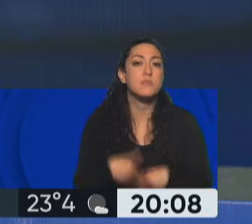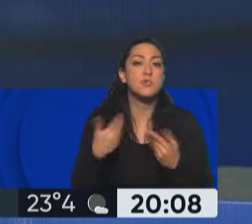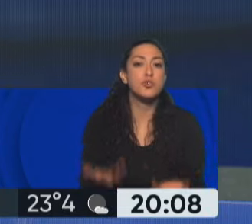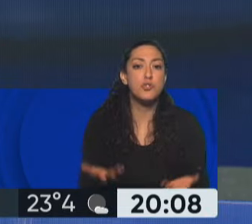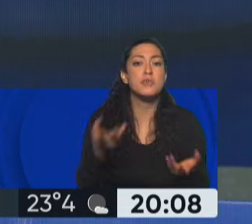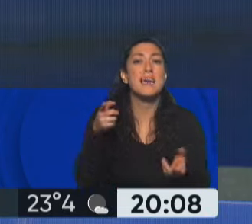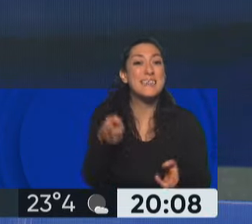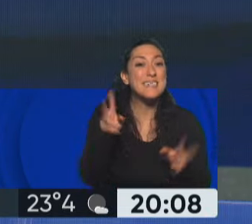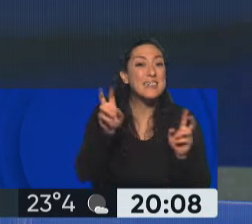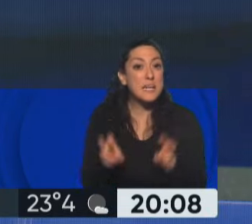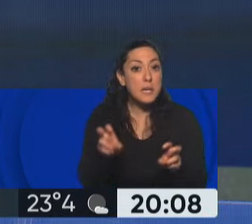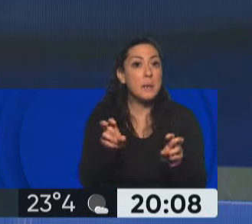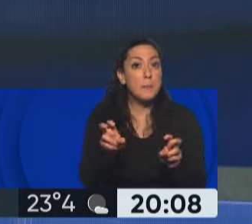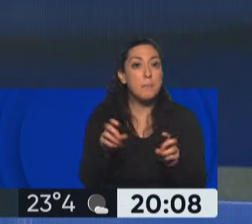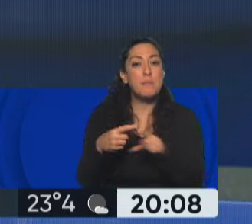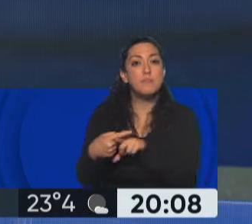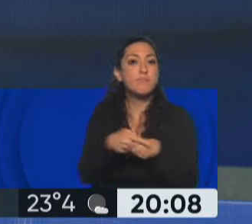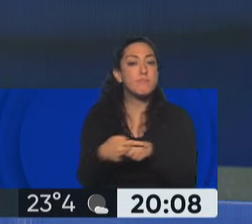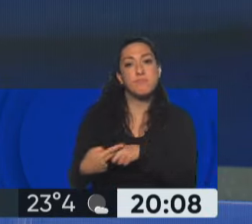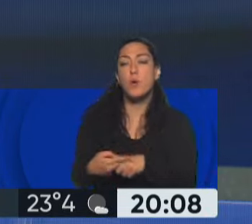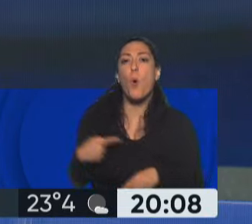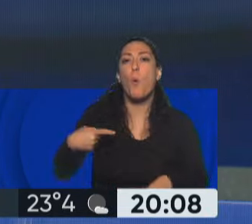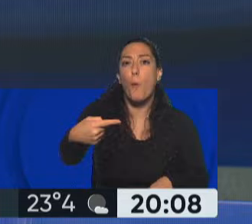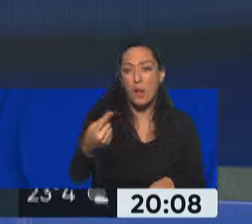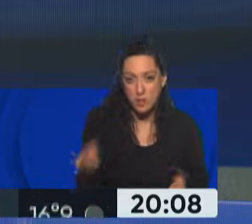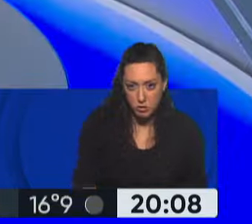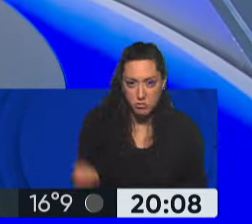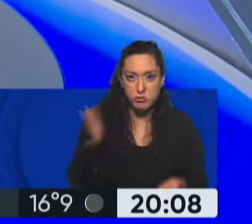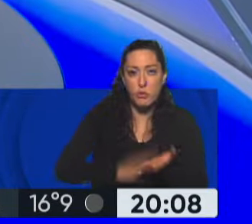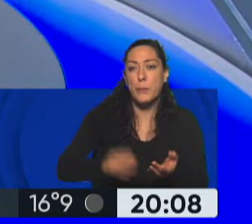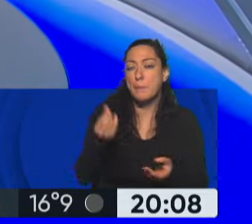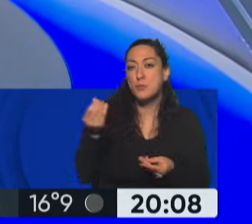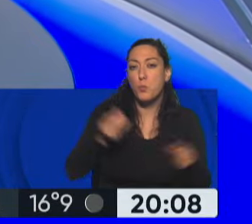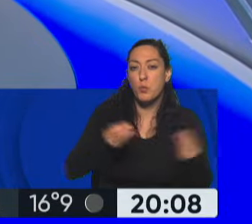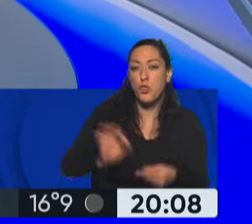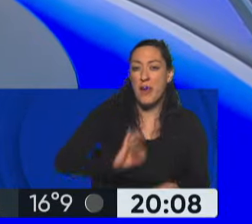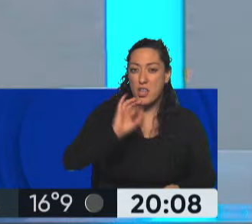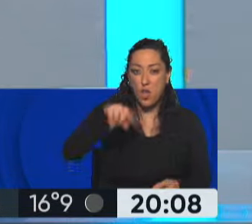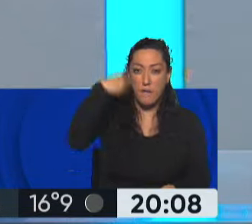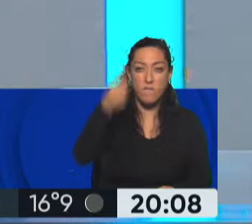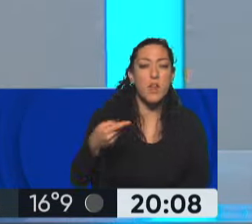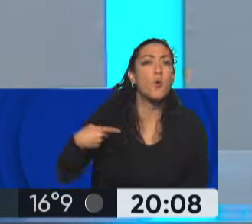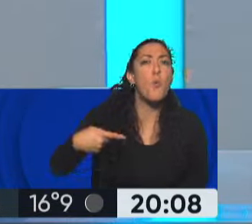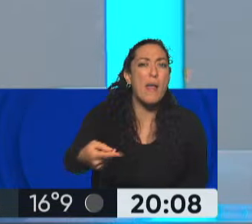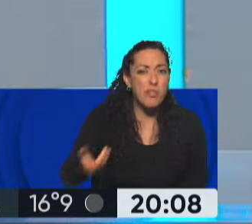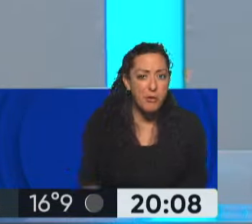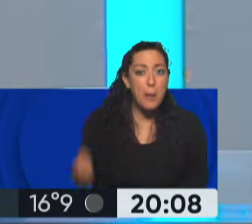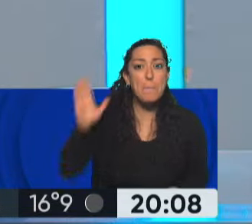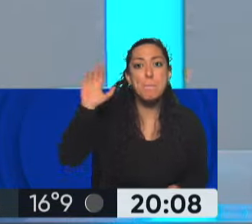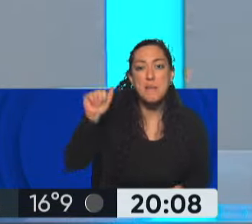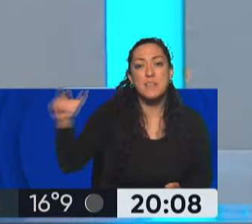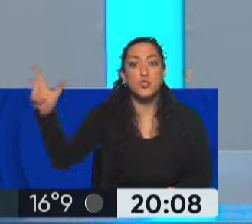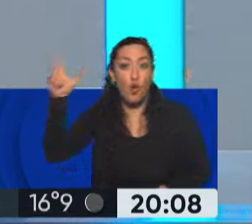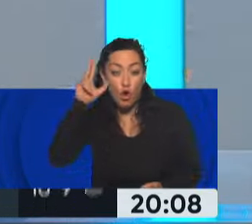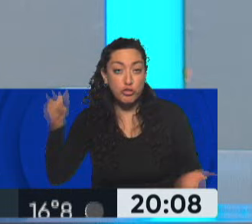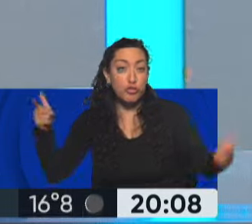comienzan justamente las deliberaciones pensando en el presupuesto del año que viene nada más y nada menos no Bueno el martes 8 ya la